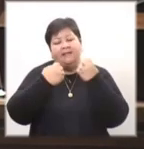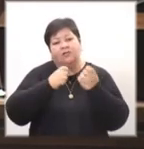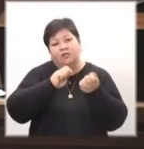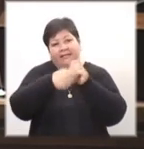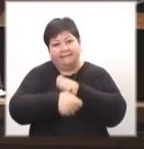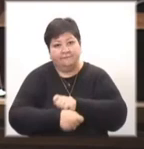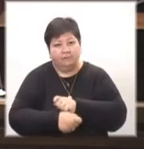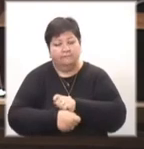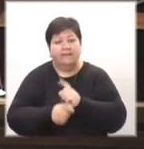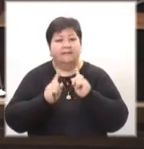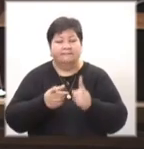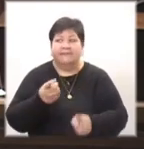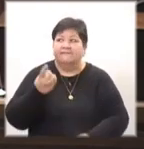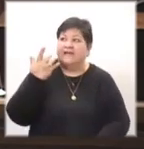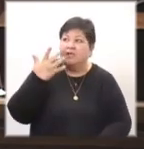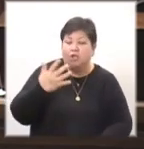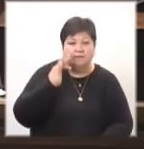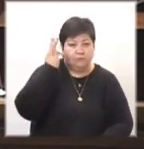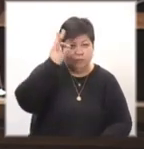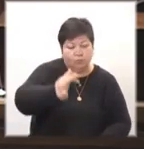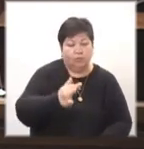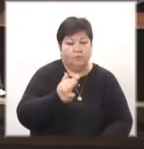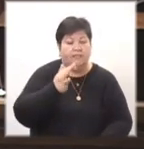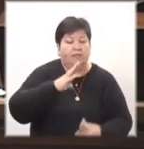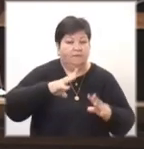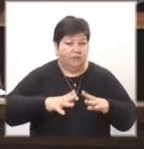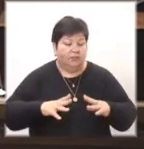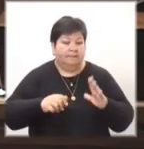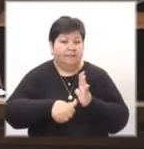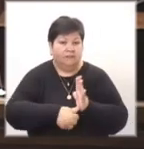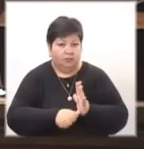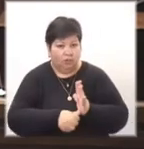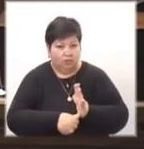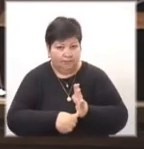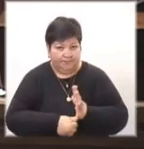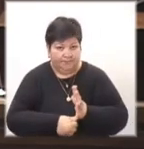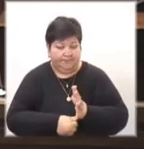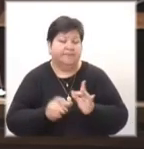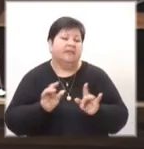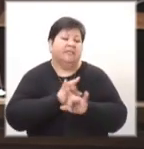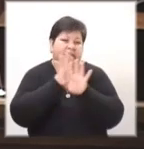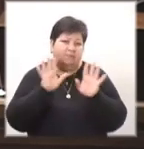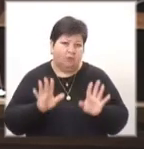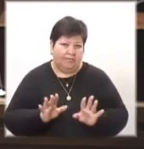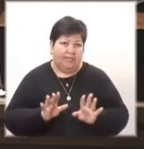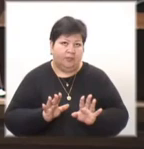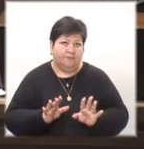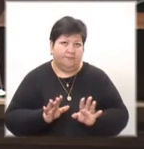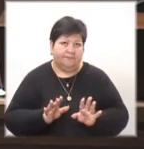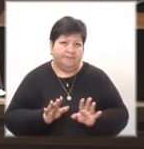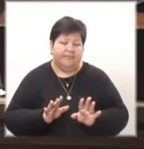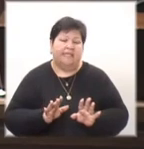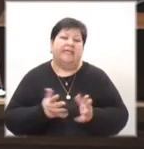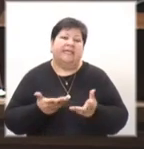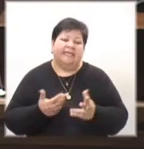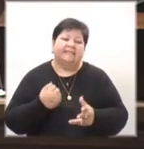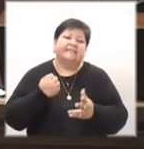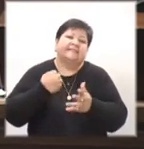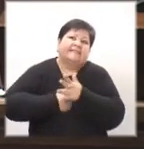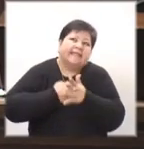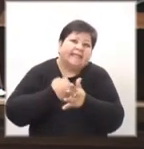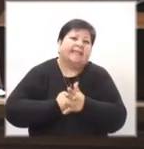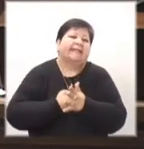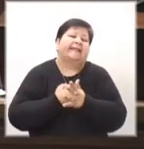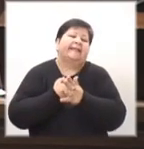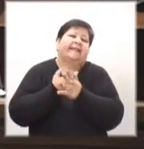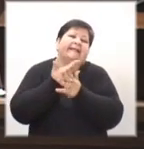sobre el valor futuro de las jubilaciones y pensiones. Seamos claros, en su afán por intentar defender el proyecto, el